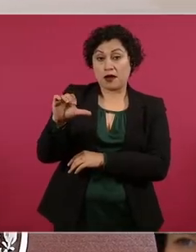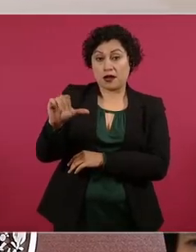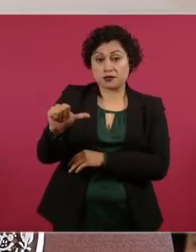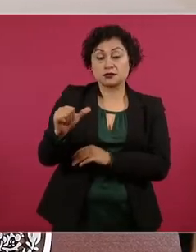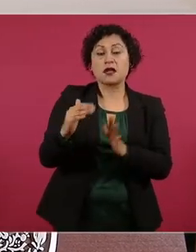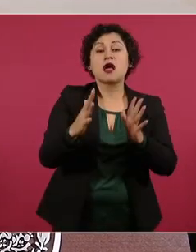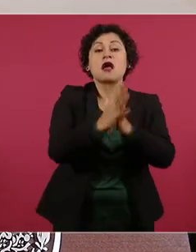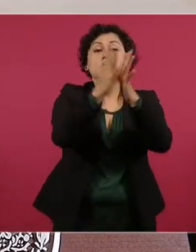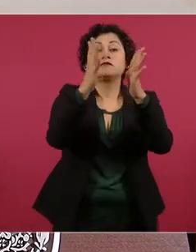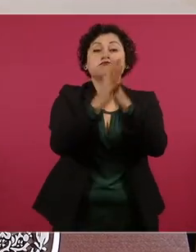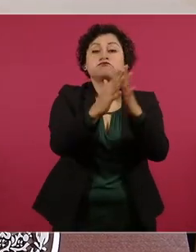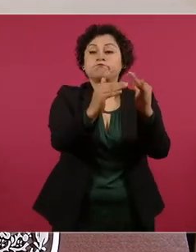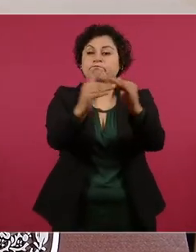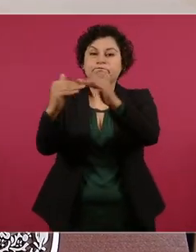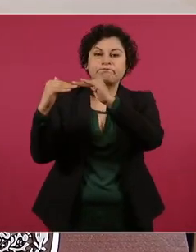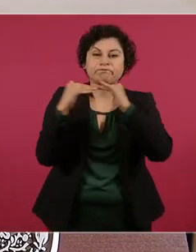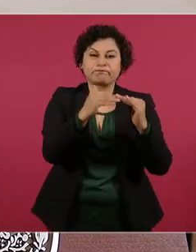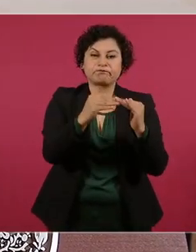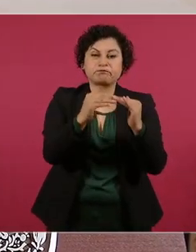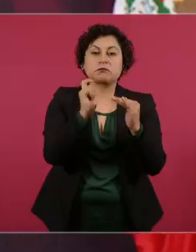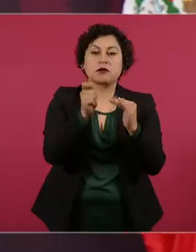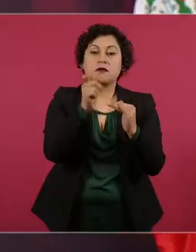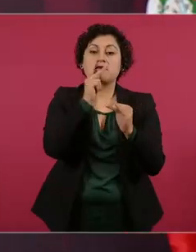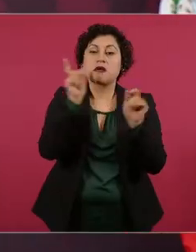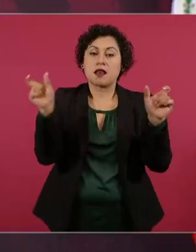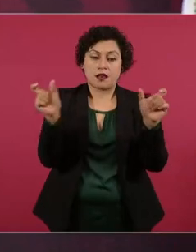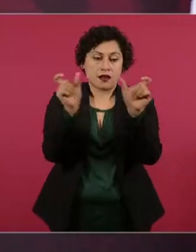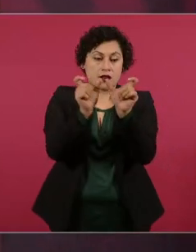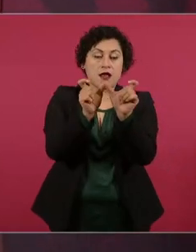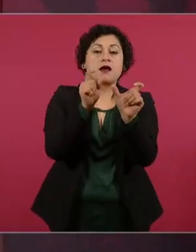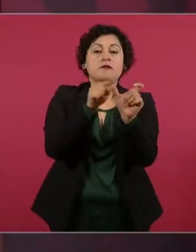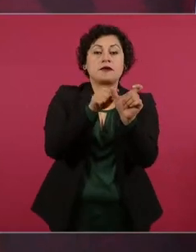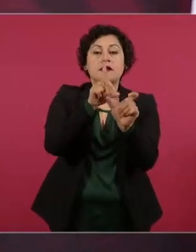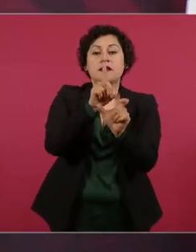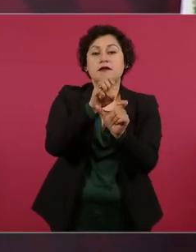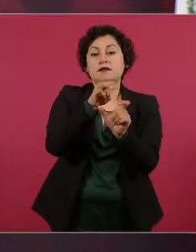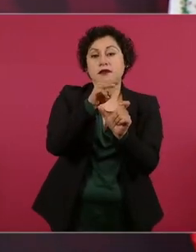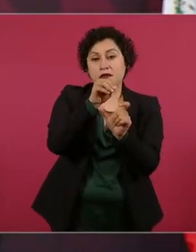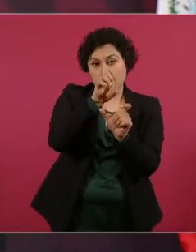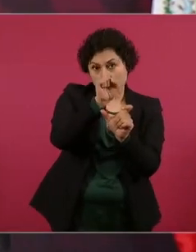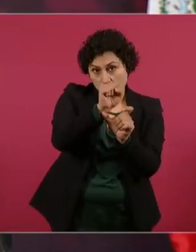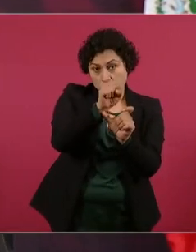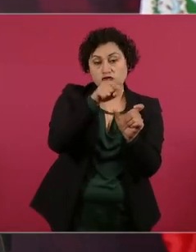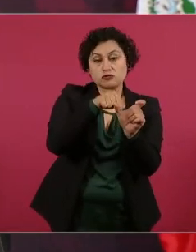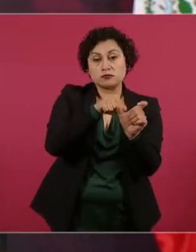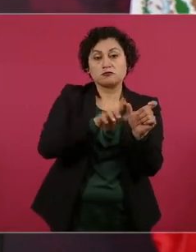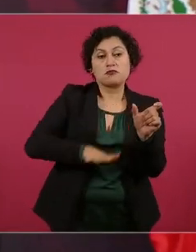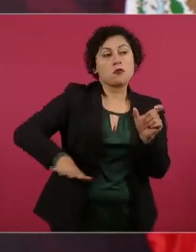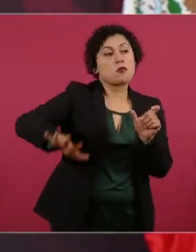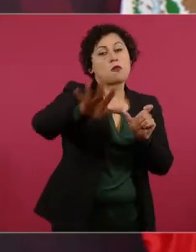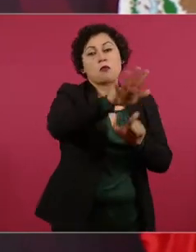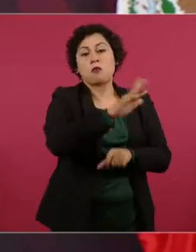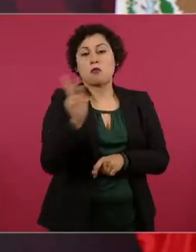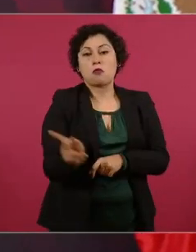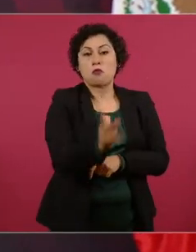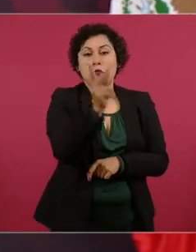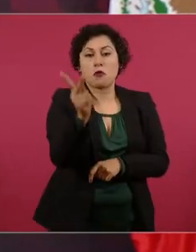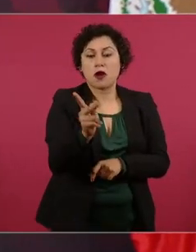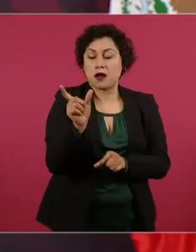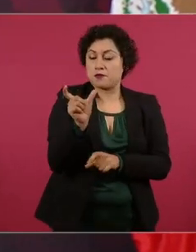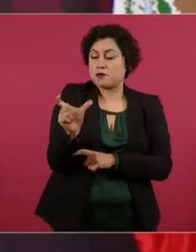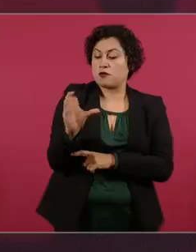y pueblo, el poder del pueblo. Demos es pueblo, Kratos es